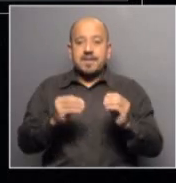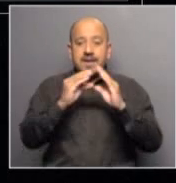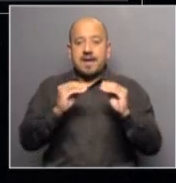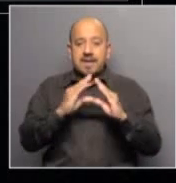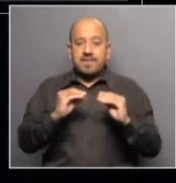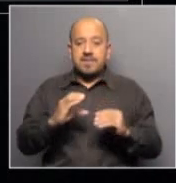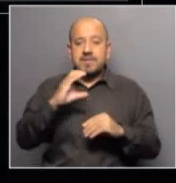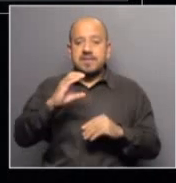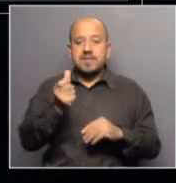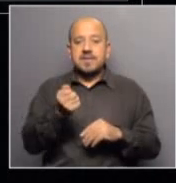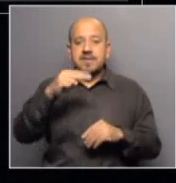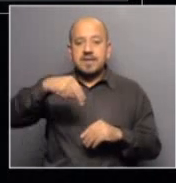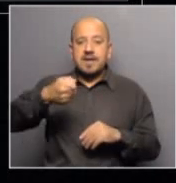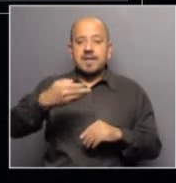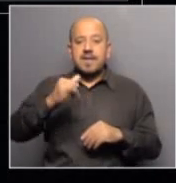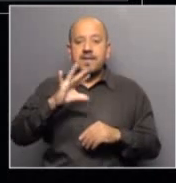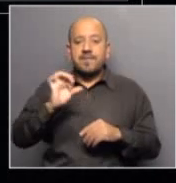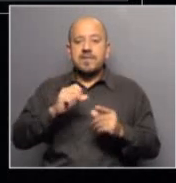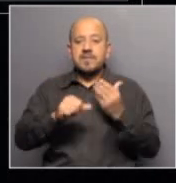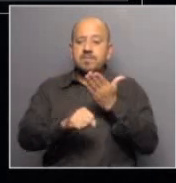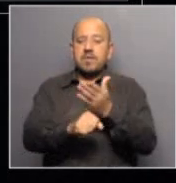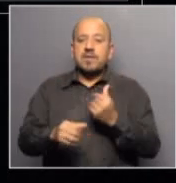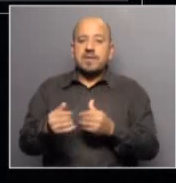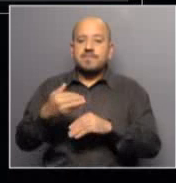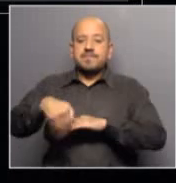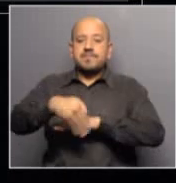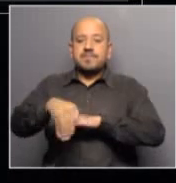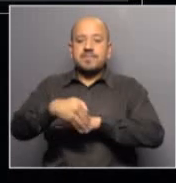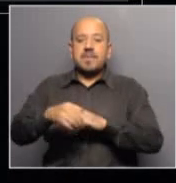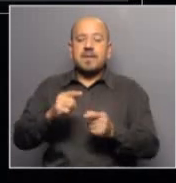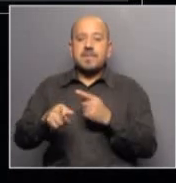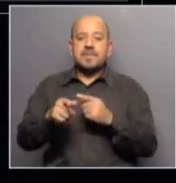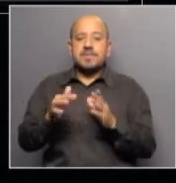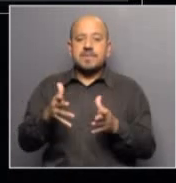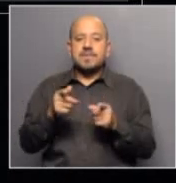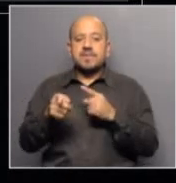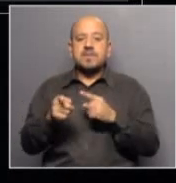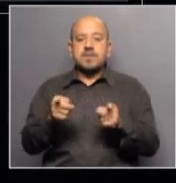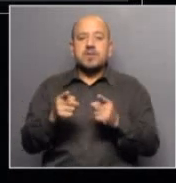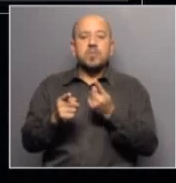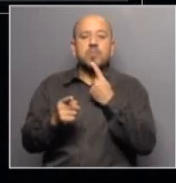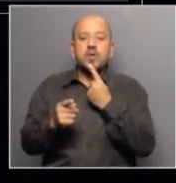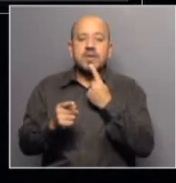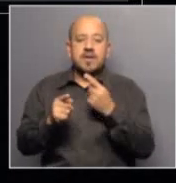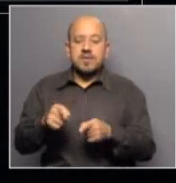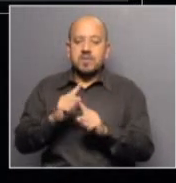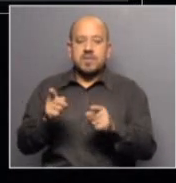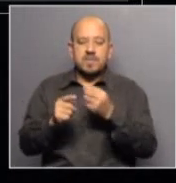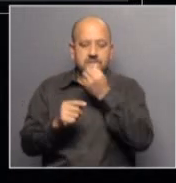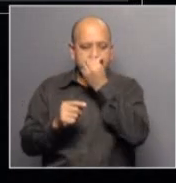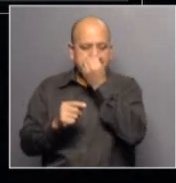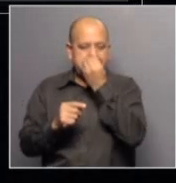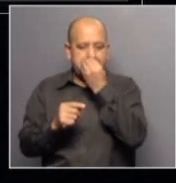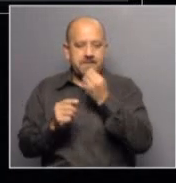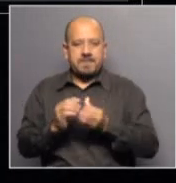otra propuesta más allá de pedir las direcciones de los clubes, que es una información en sí mismo, no es parte de una política. Bien,